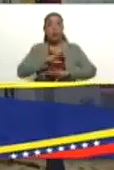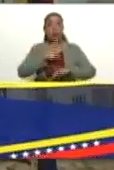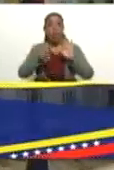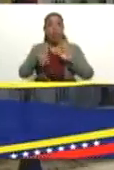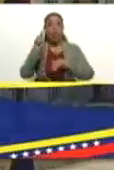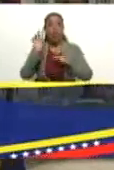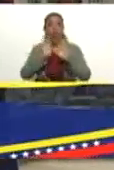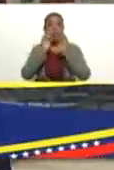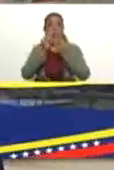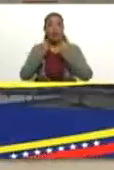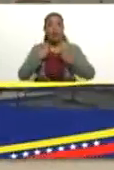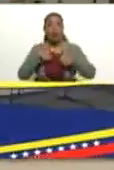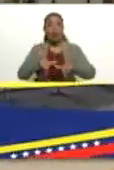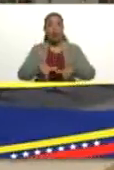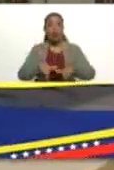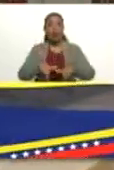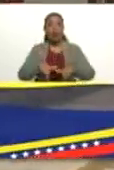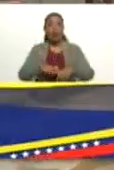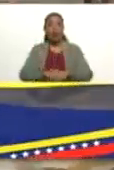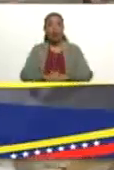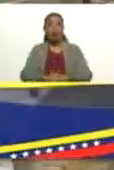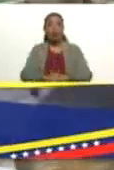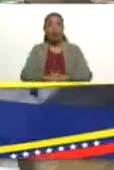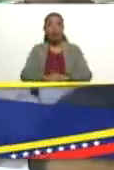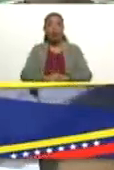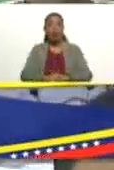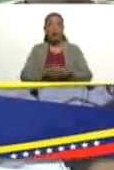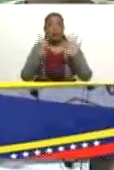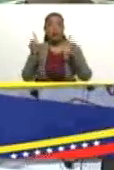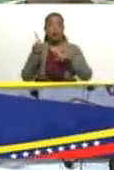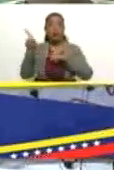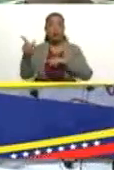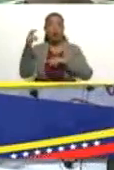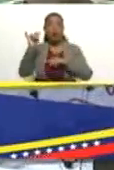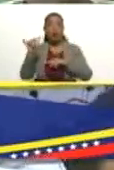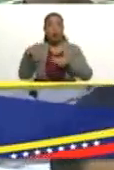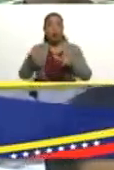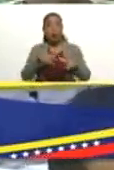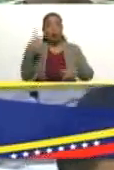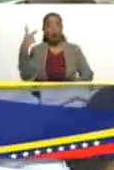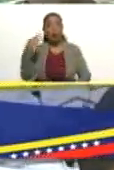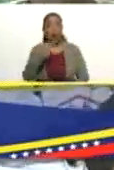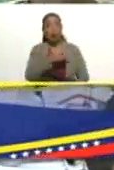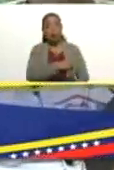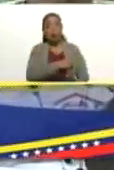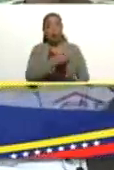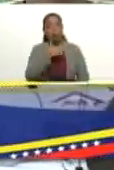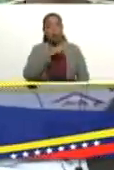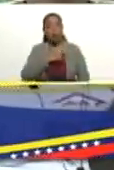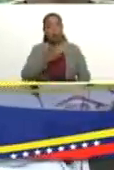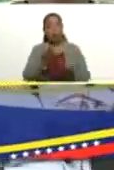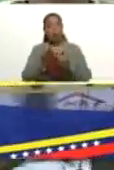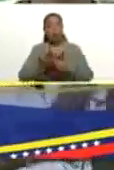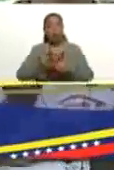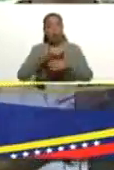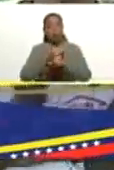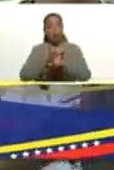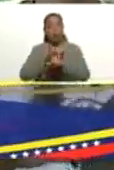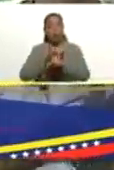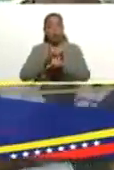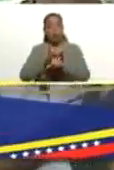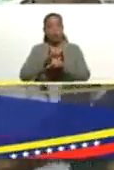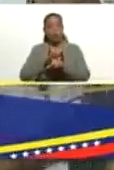que hacen vida en dicha torre. 7 de ellas provenientes de la región de las Tejerías, las cuales hemos recibido con mucho cariño y ya forman